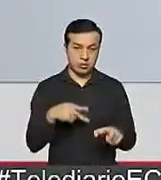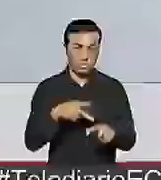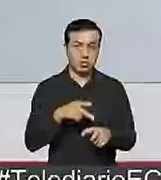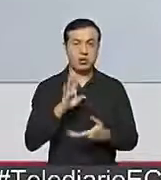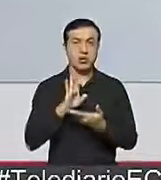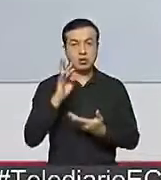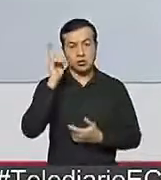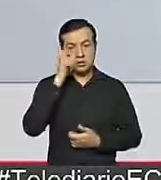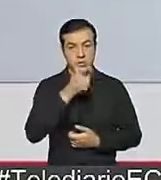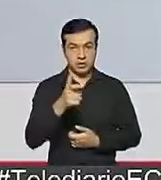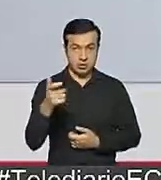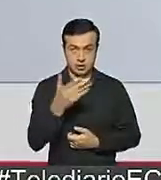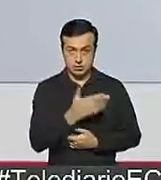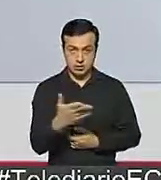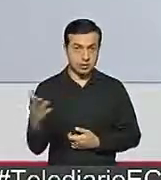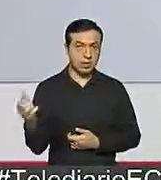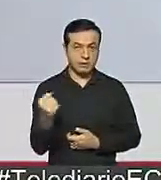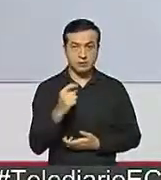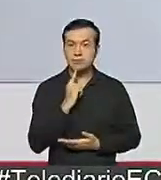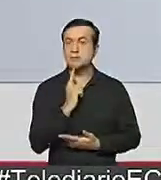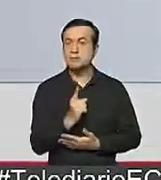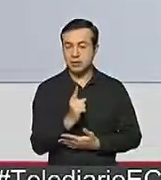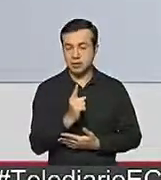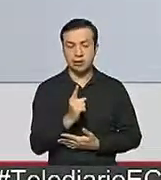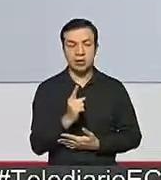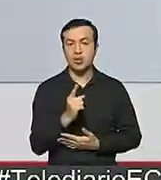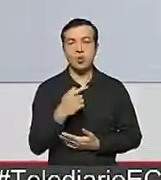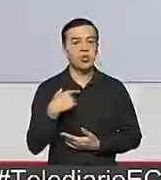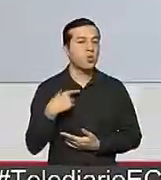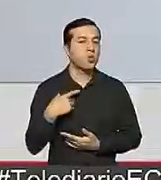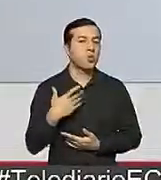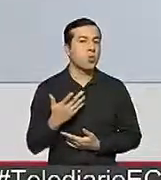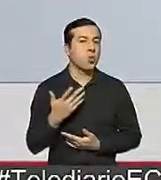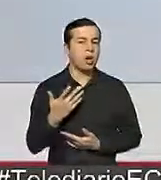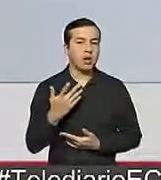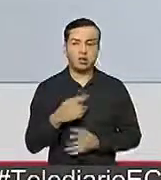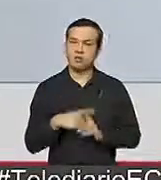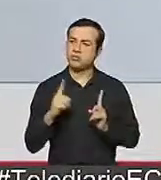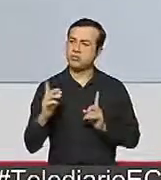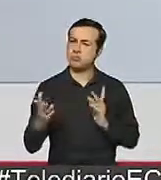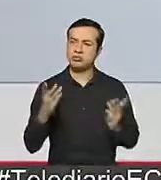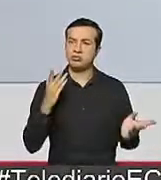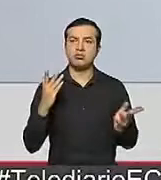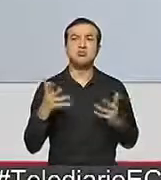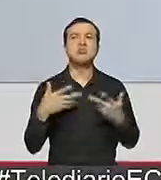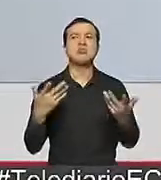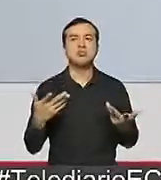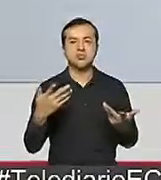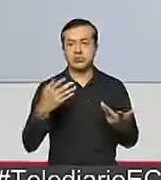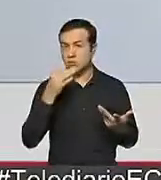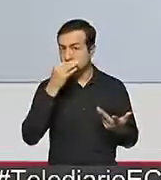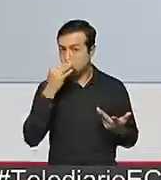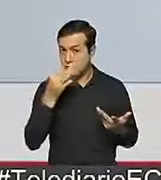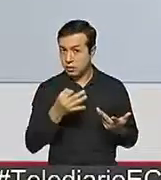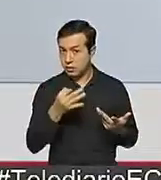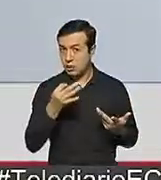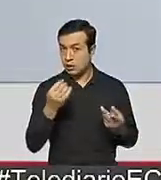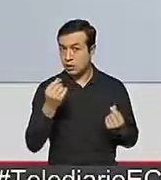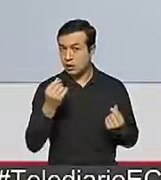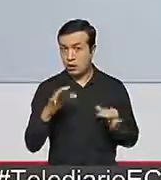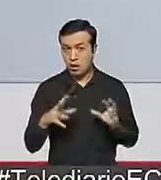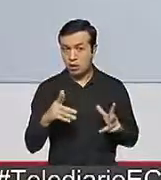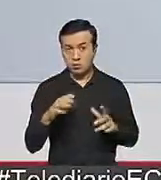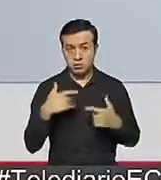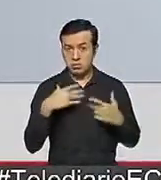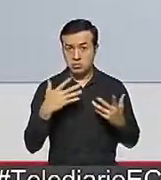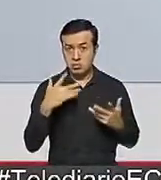de la Fiscalía dan cuenta de que no existe ningún tipo de diferencia o que no se puede establecer el origen ilícito de estas